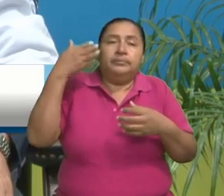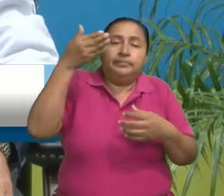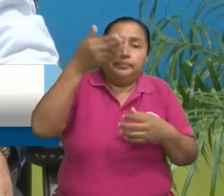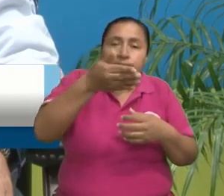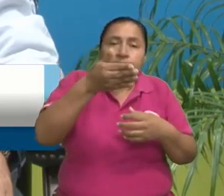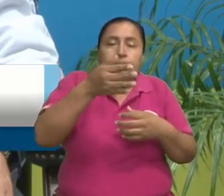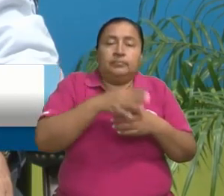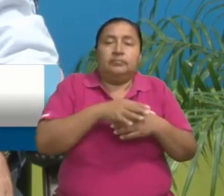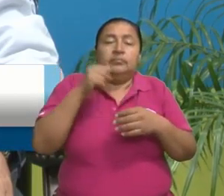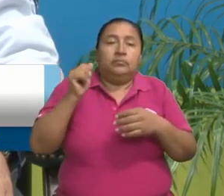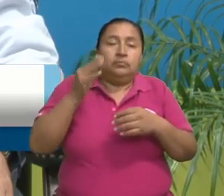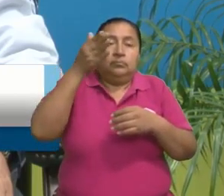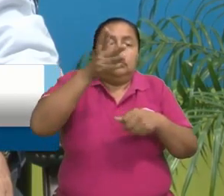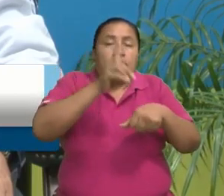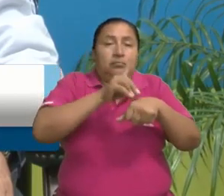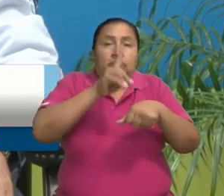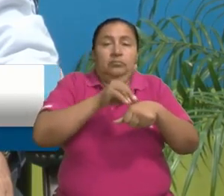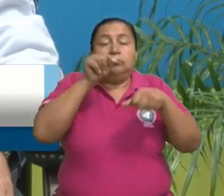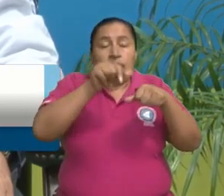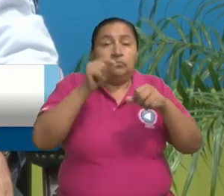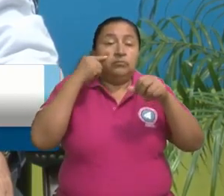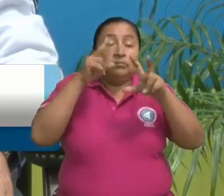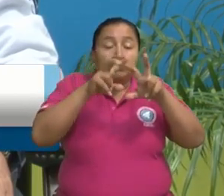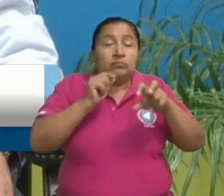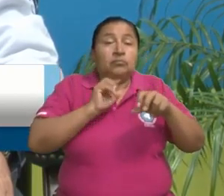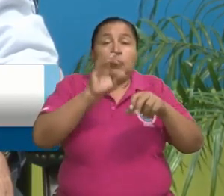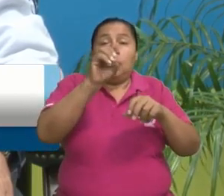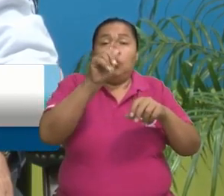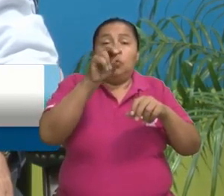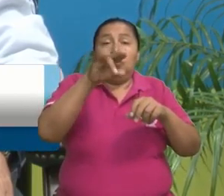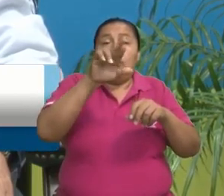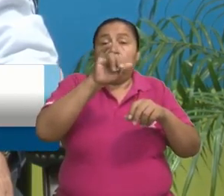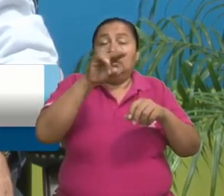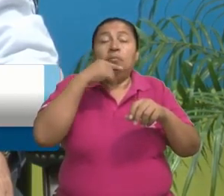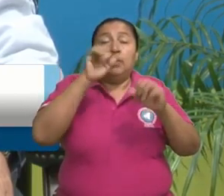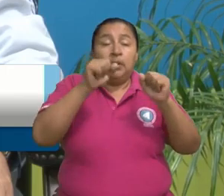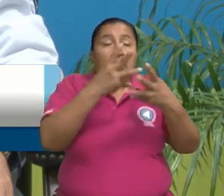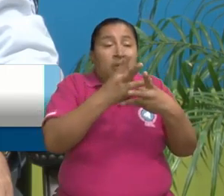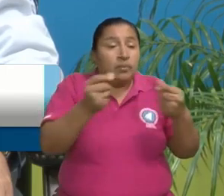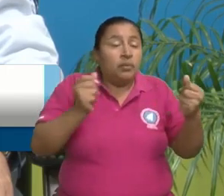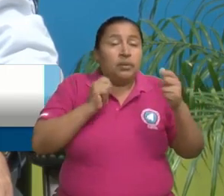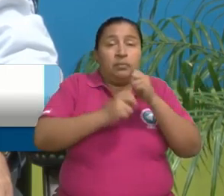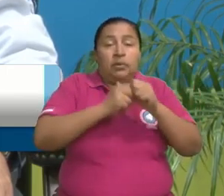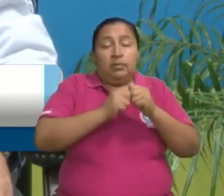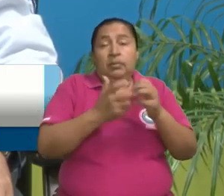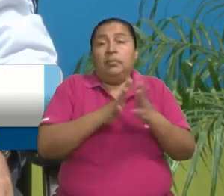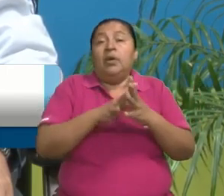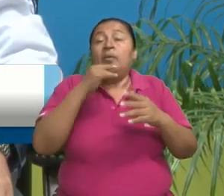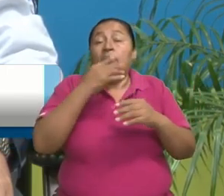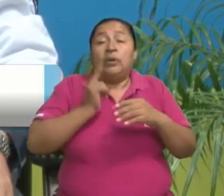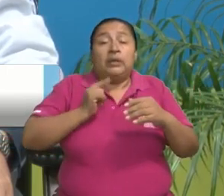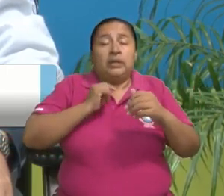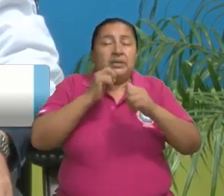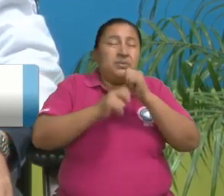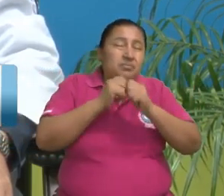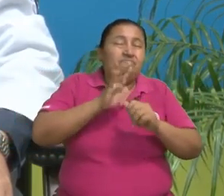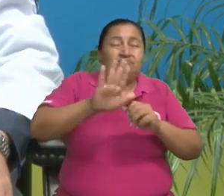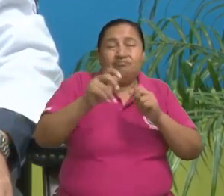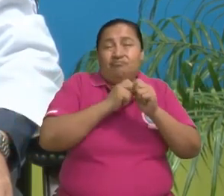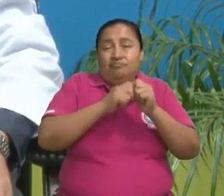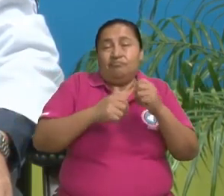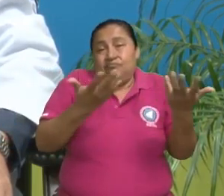al médico y donde en este caso el otorrino para que le resuelva el problema porque tiene su complicación no